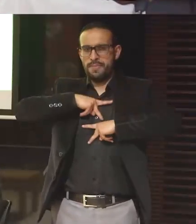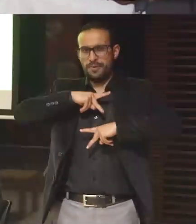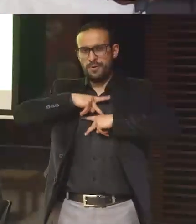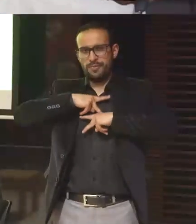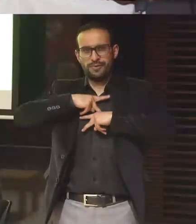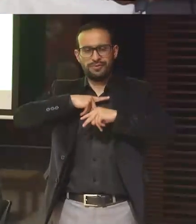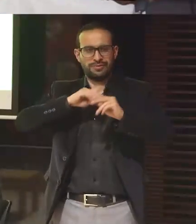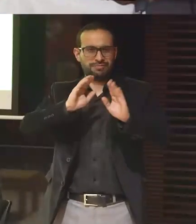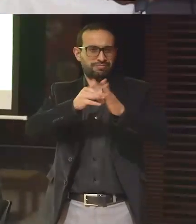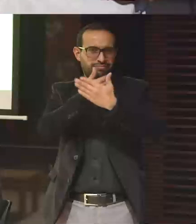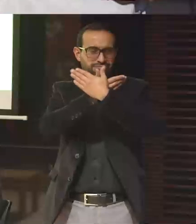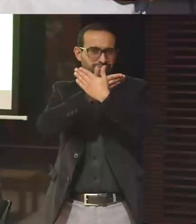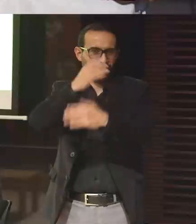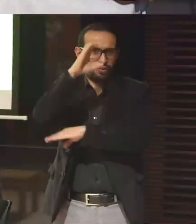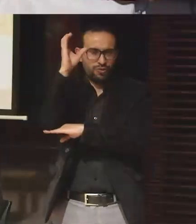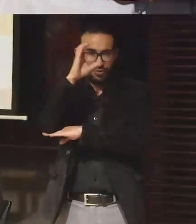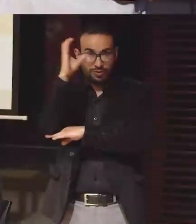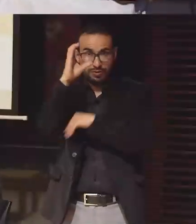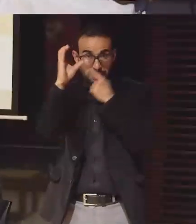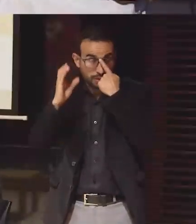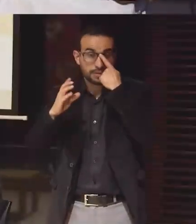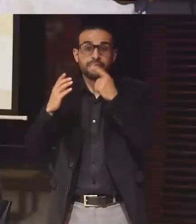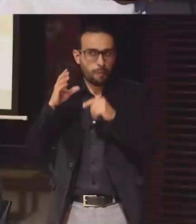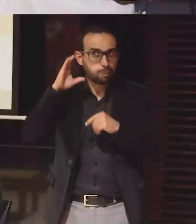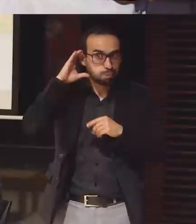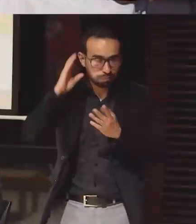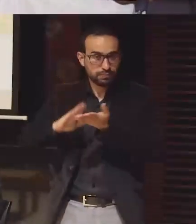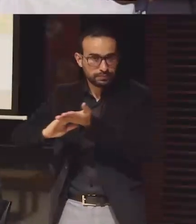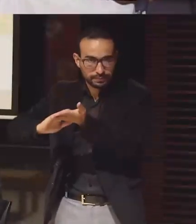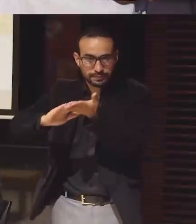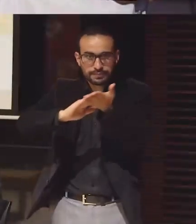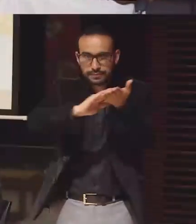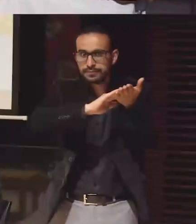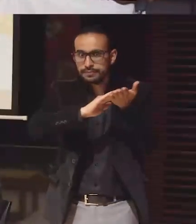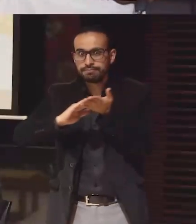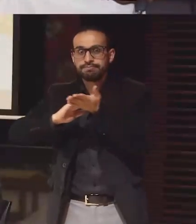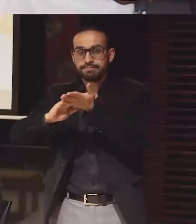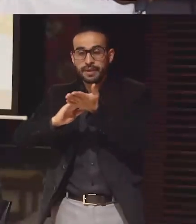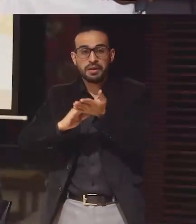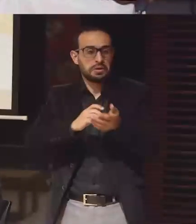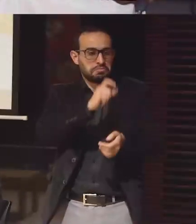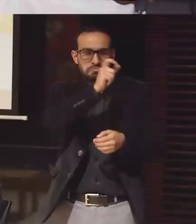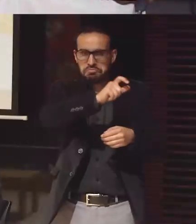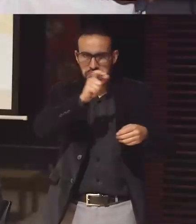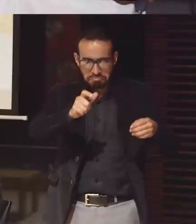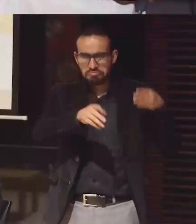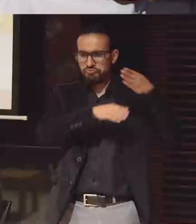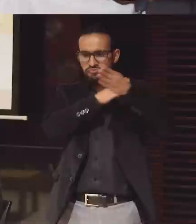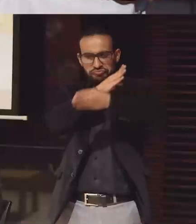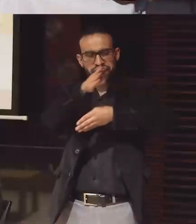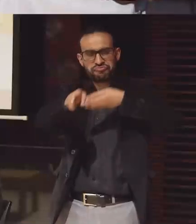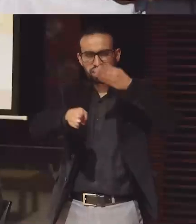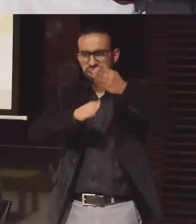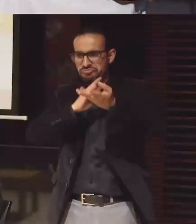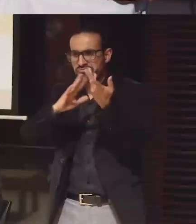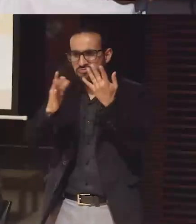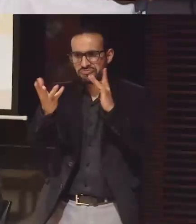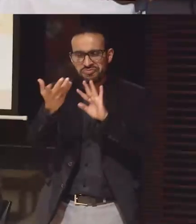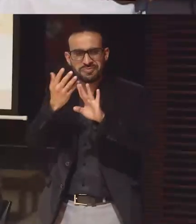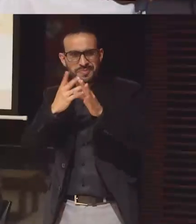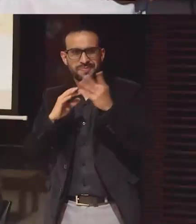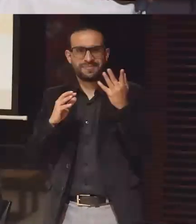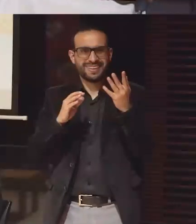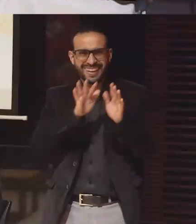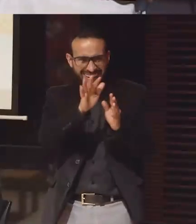estamos arreglando, pero que además van a tener un destino, y es que todos aquellos que trabajen en los clústeres de las